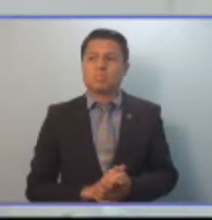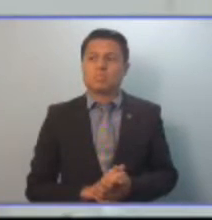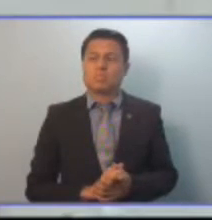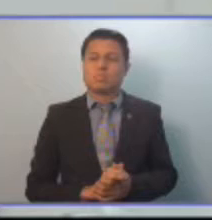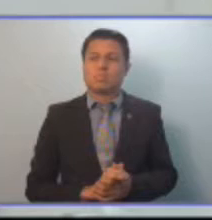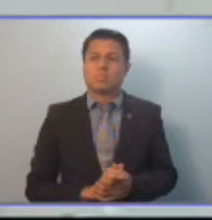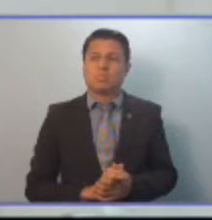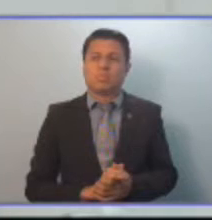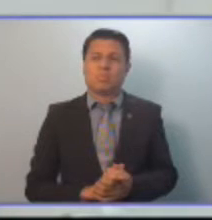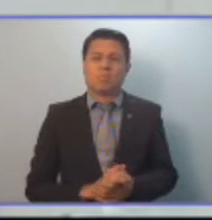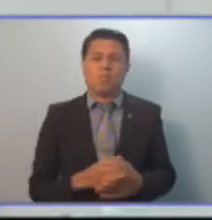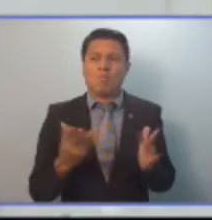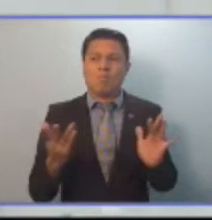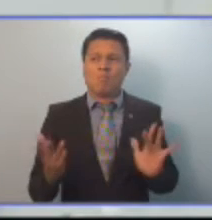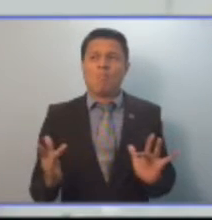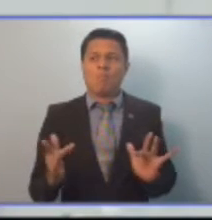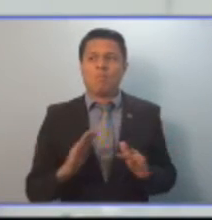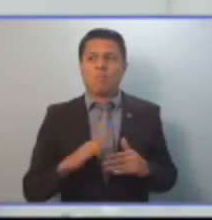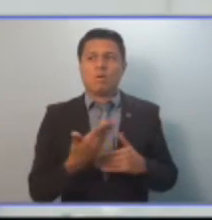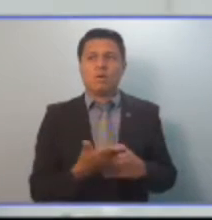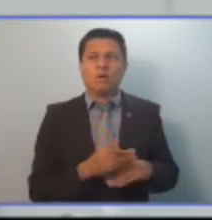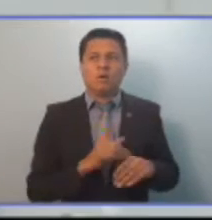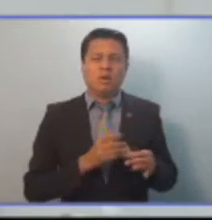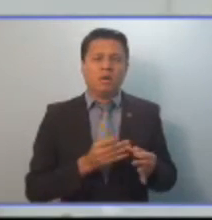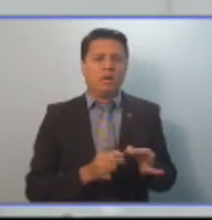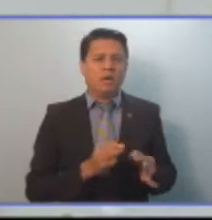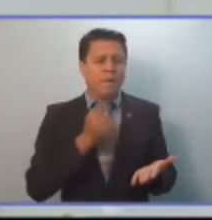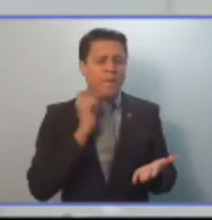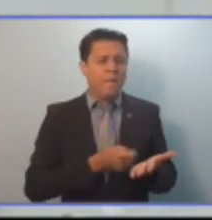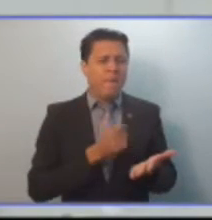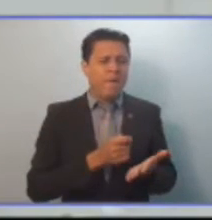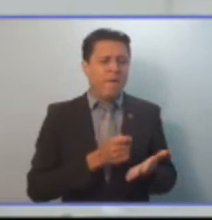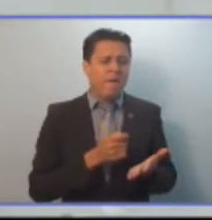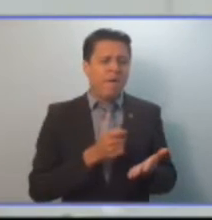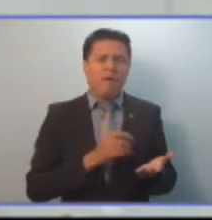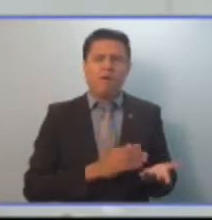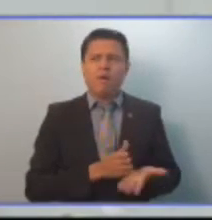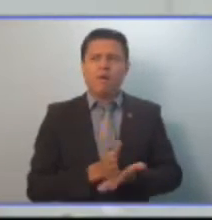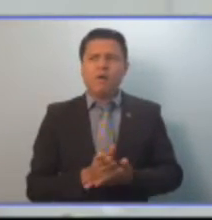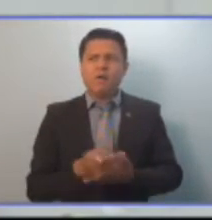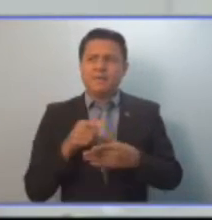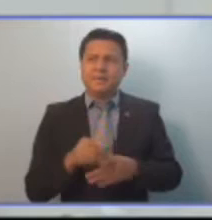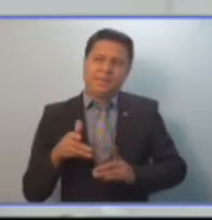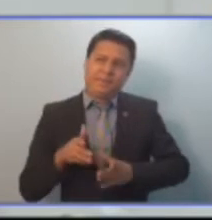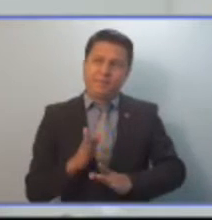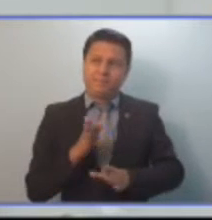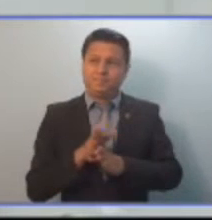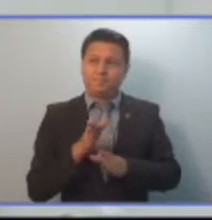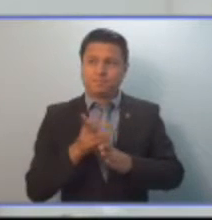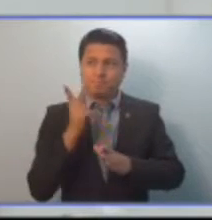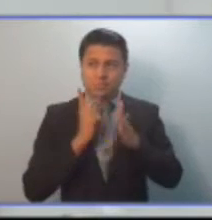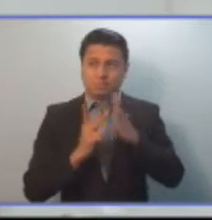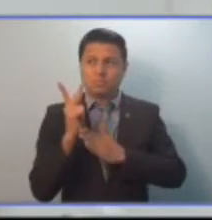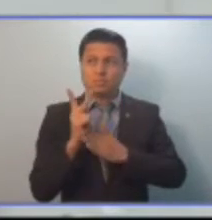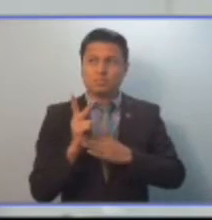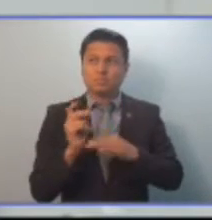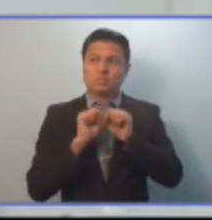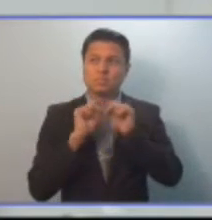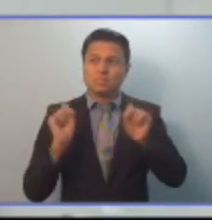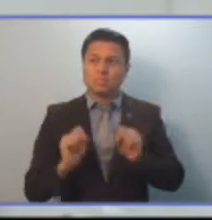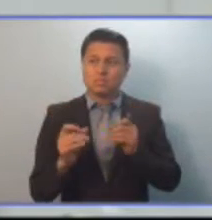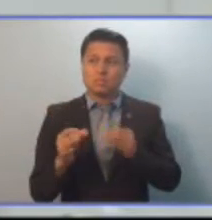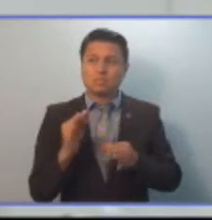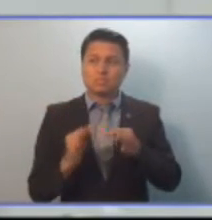tuve después de abandonar los tribunales me ha venido forjando una percepción del sistema